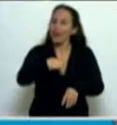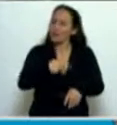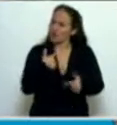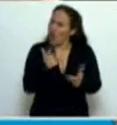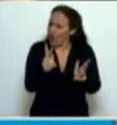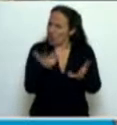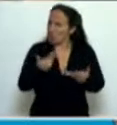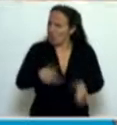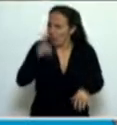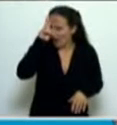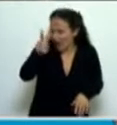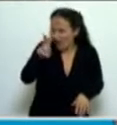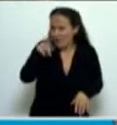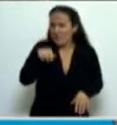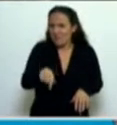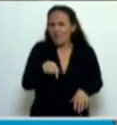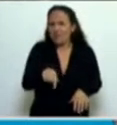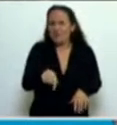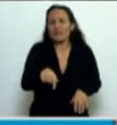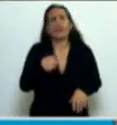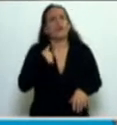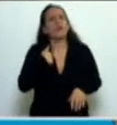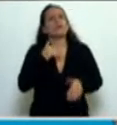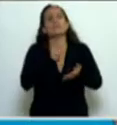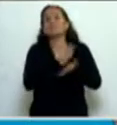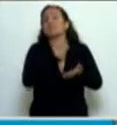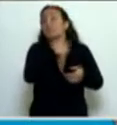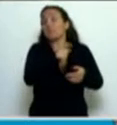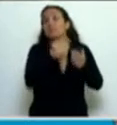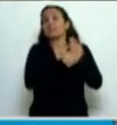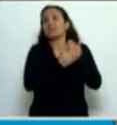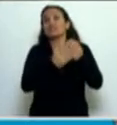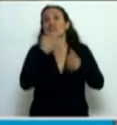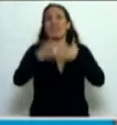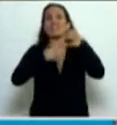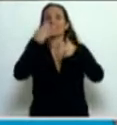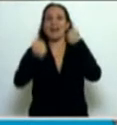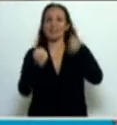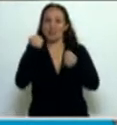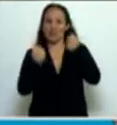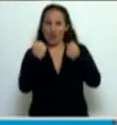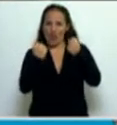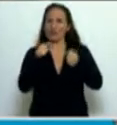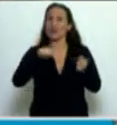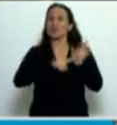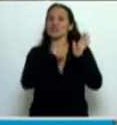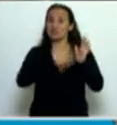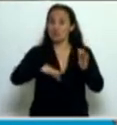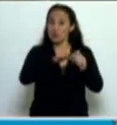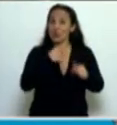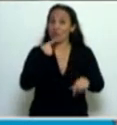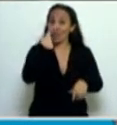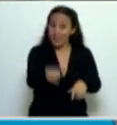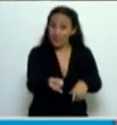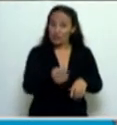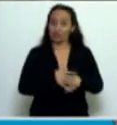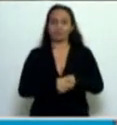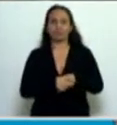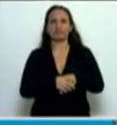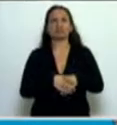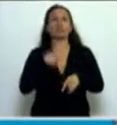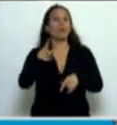patrimonio nacional. Esto hay que decir lo que piensan algunos representantes de otros partidos. En octubre del año